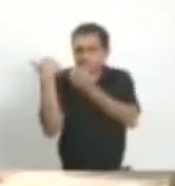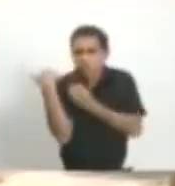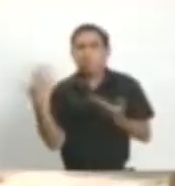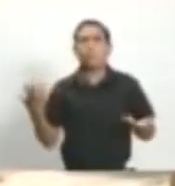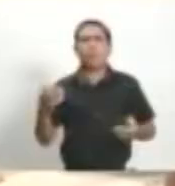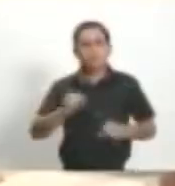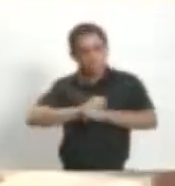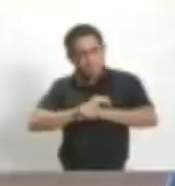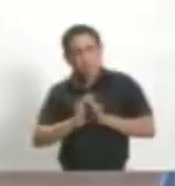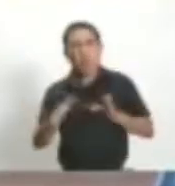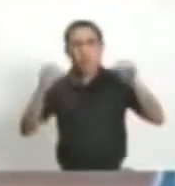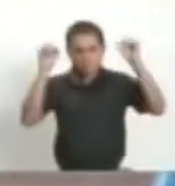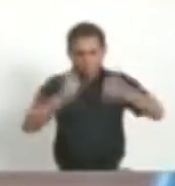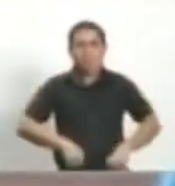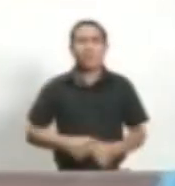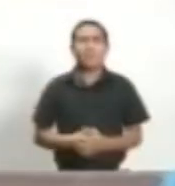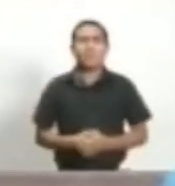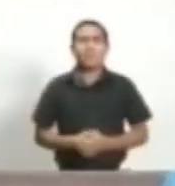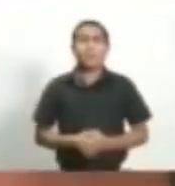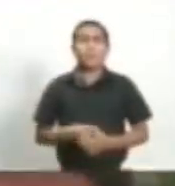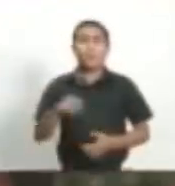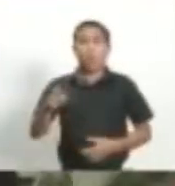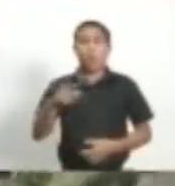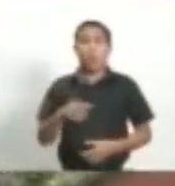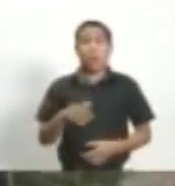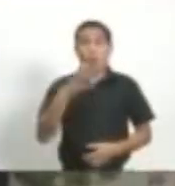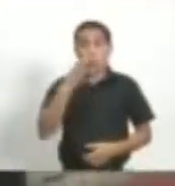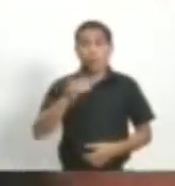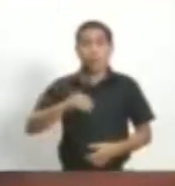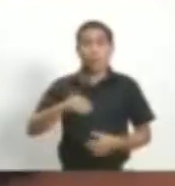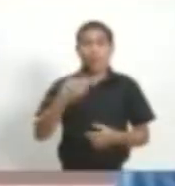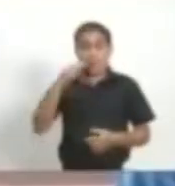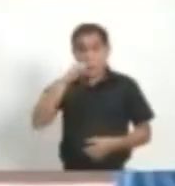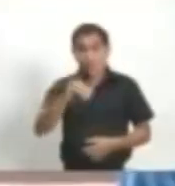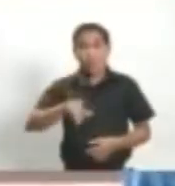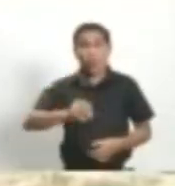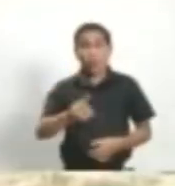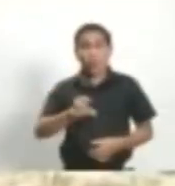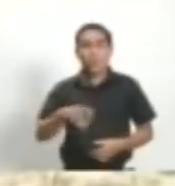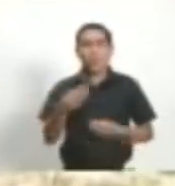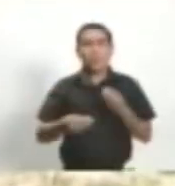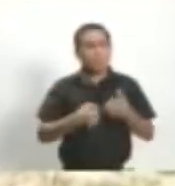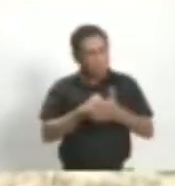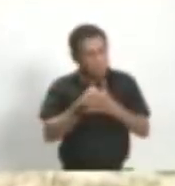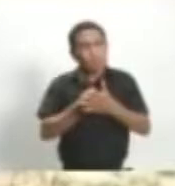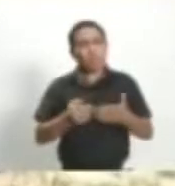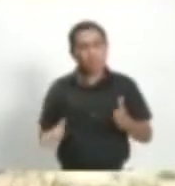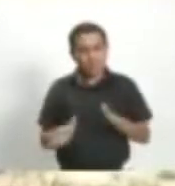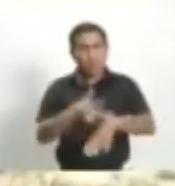con transparencia se puede. El triunfo de José Aldana nos invita a seguir trabajando.